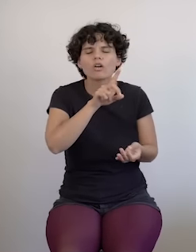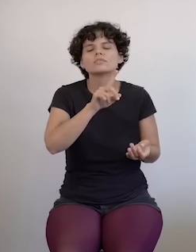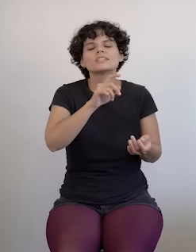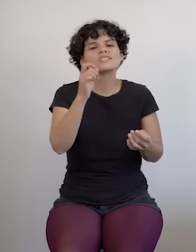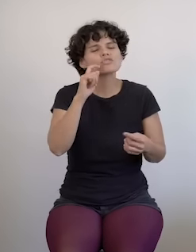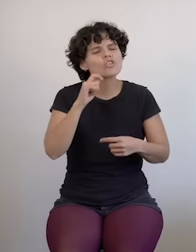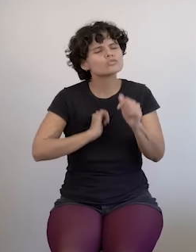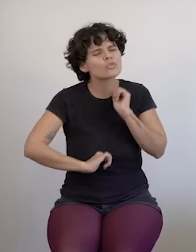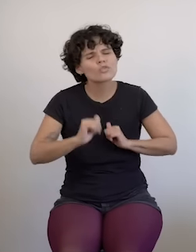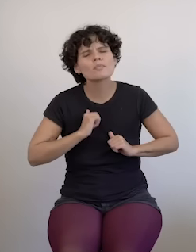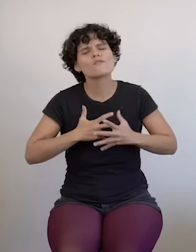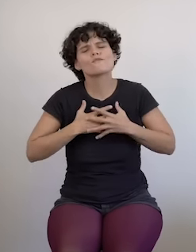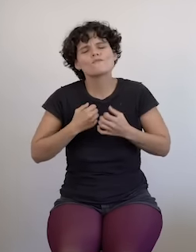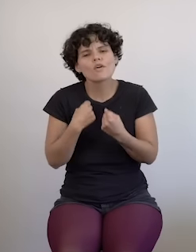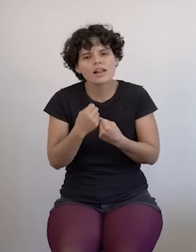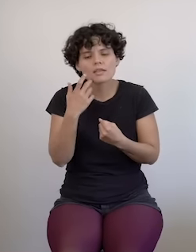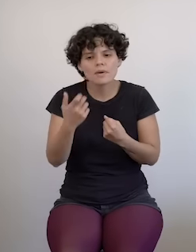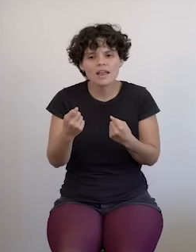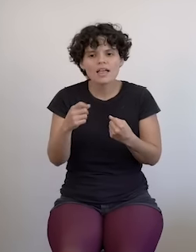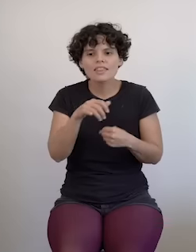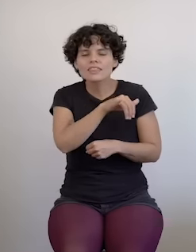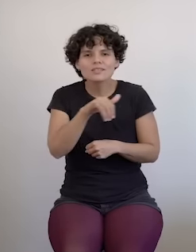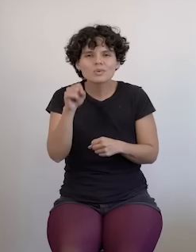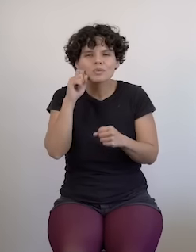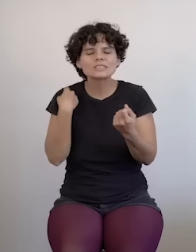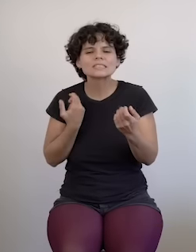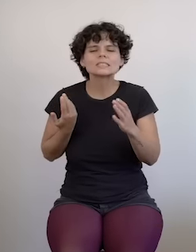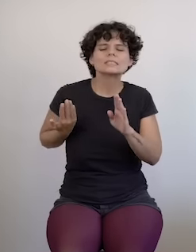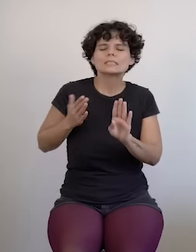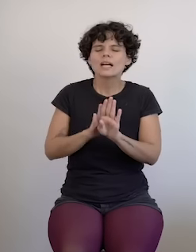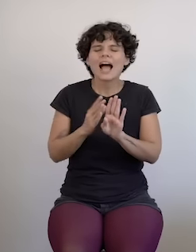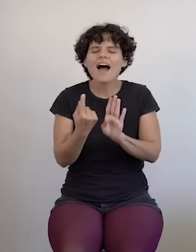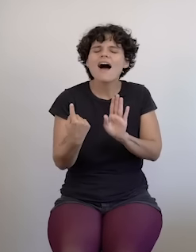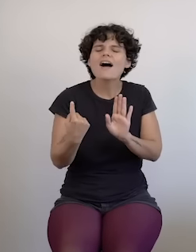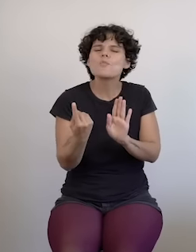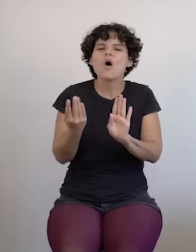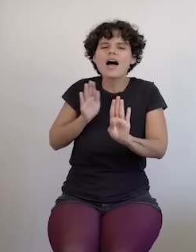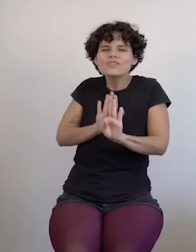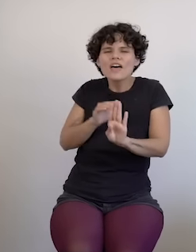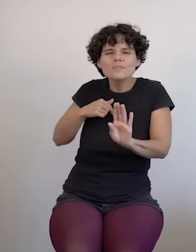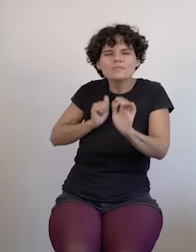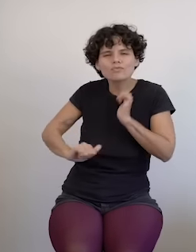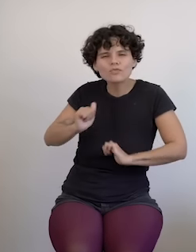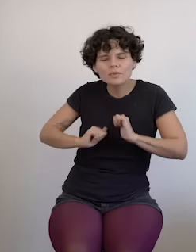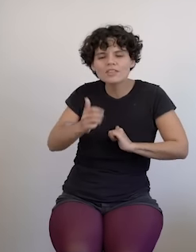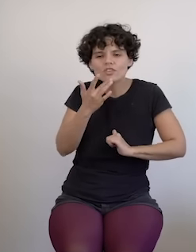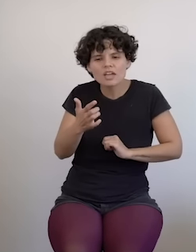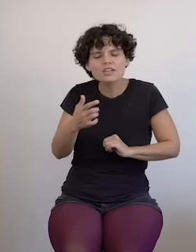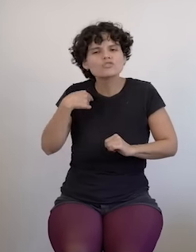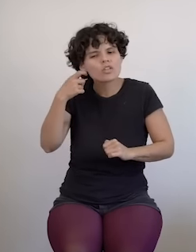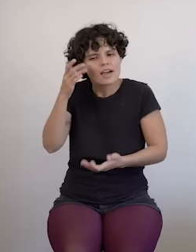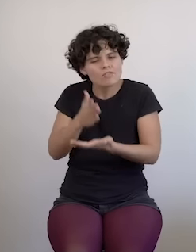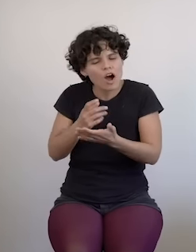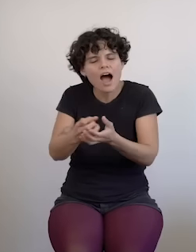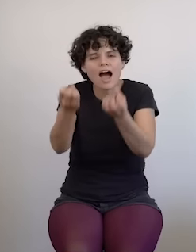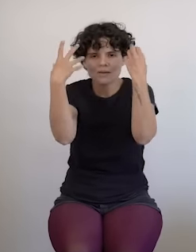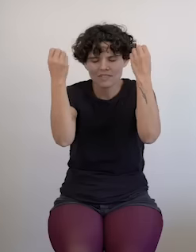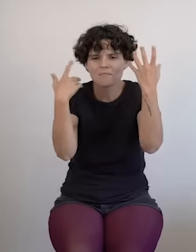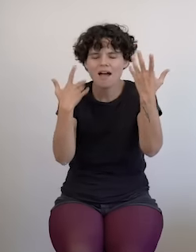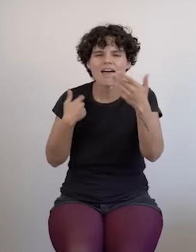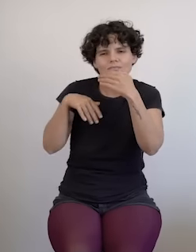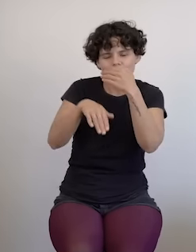yo entendiera mi talento y fuera a la casa de menores, ¿cachai? Es una guarra loca que yo de repente lo cobro al lado, yo voy a salir,